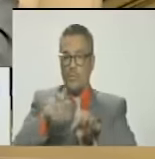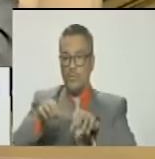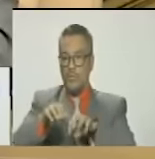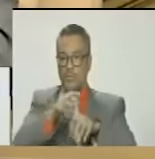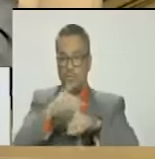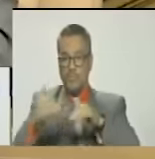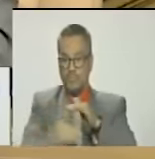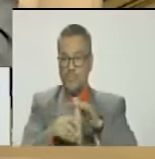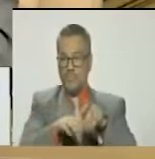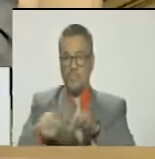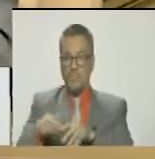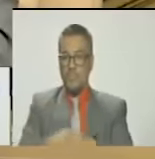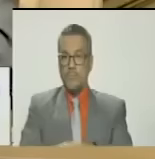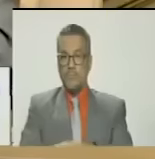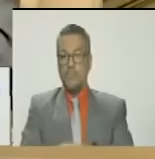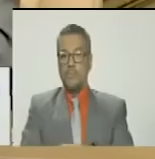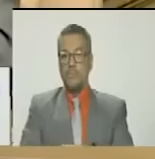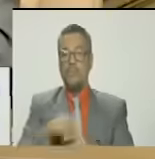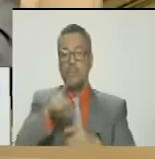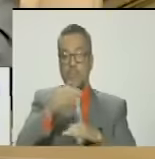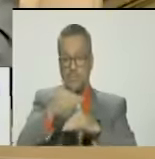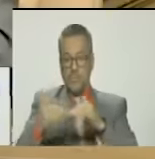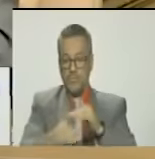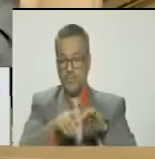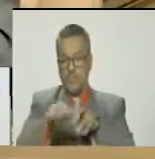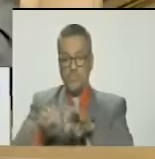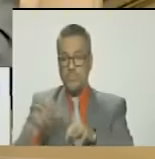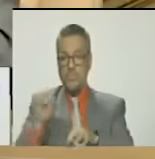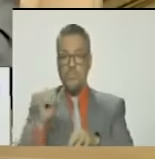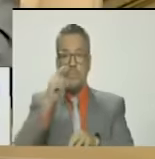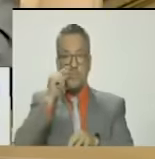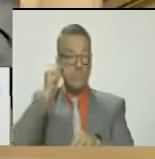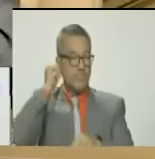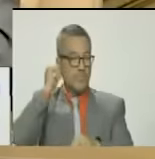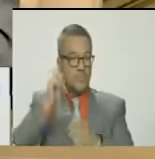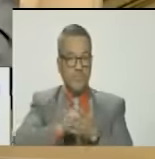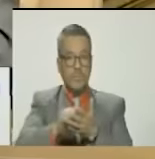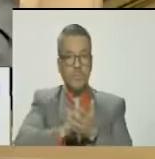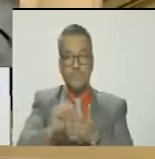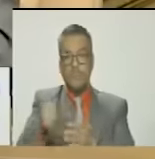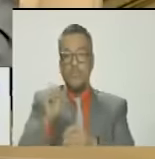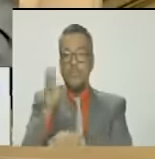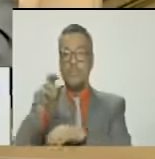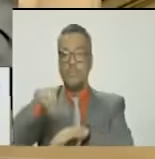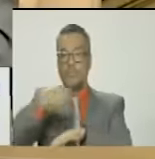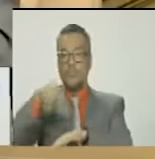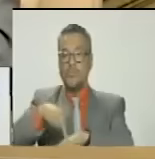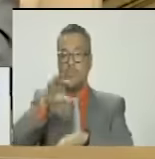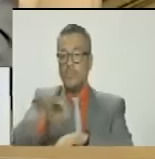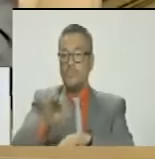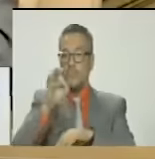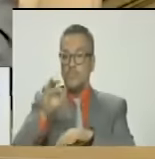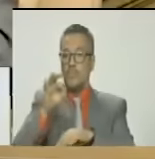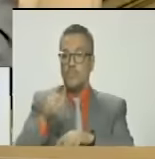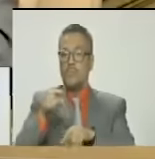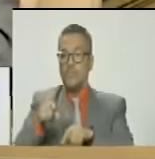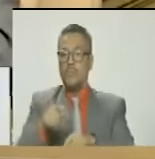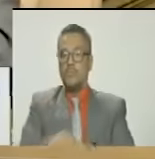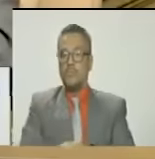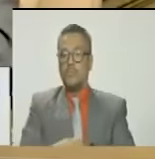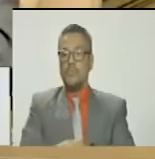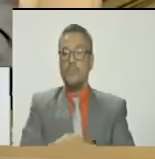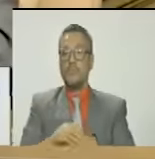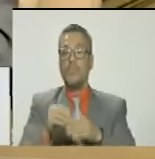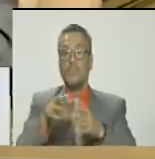secretario o secretaria y del subsecretario o subsecretaria, artículo 10, la Asamblea Nacional elegirá fuera de su seno,